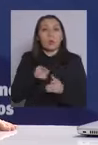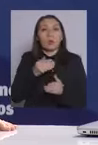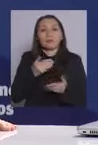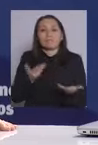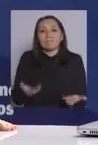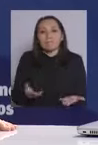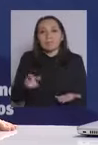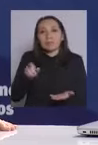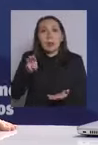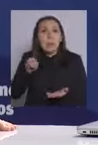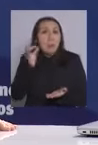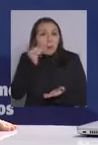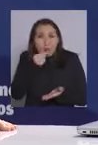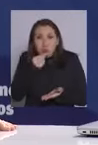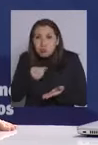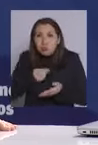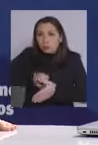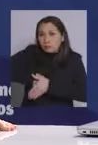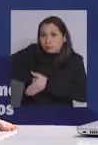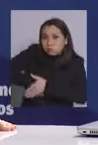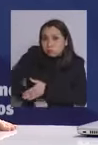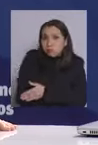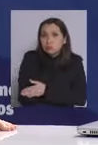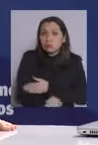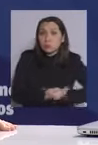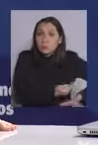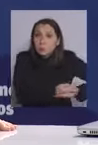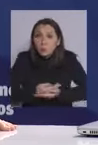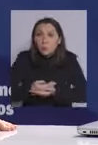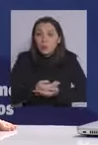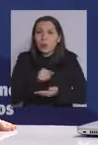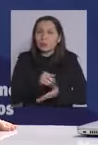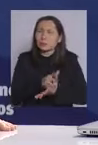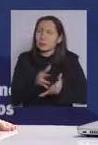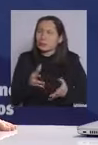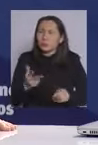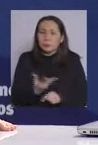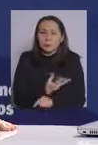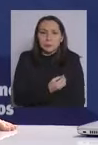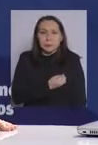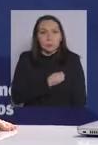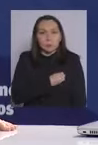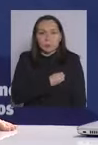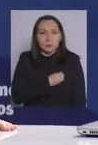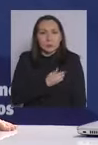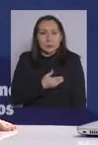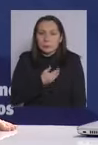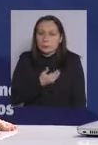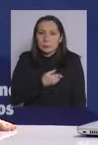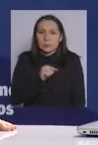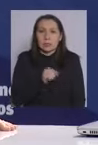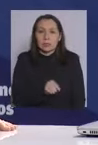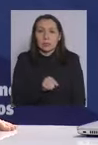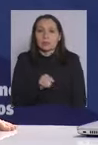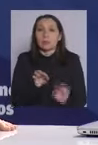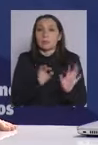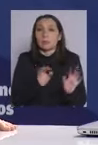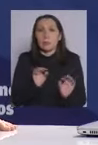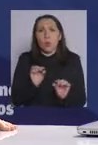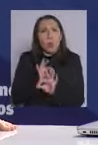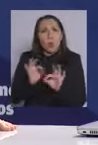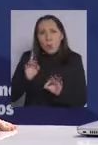una mamá que acaba de dar a luz a un niño, es un hecho muy lamentable, y es un hecho